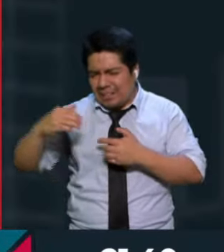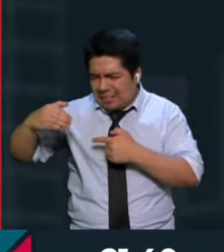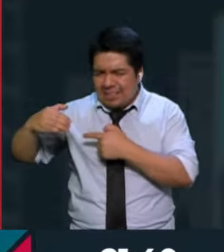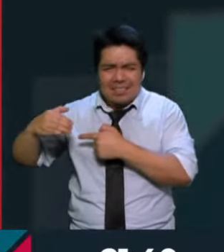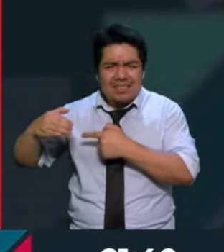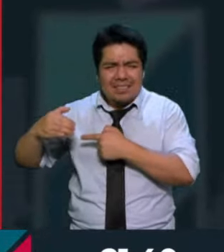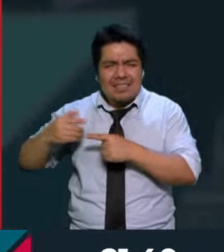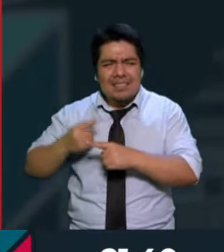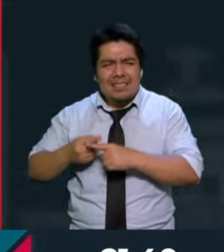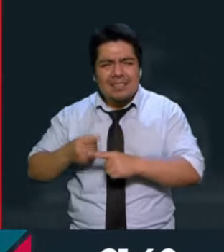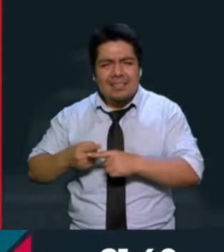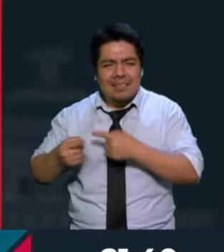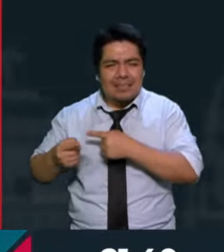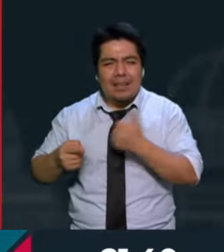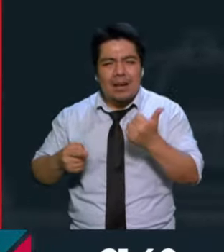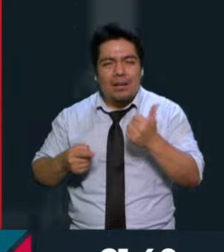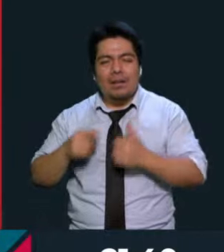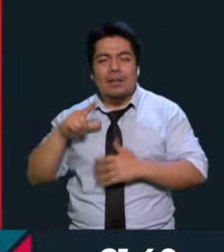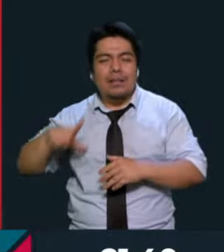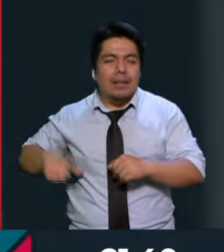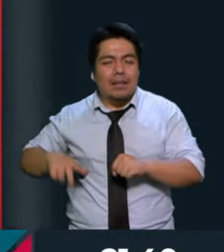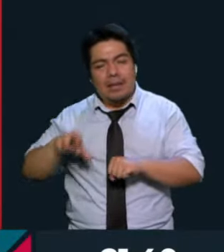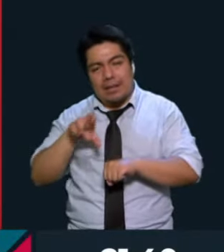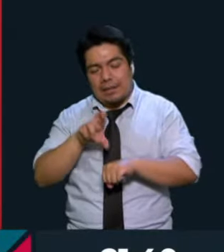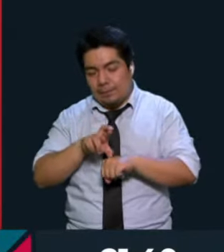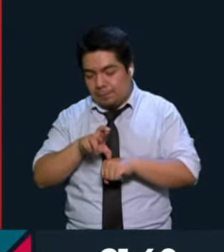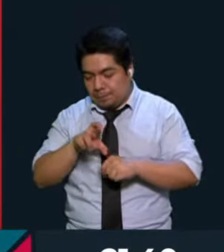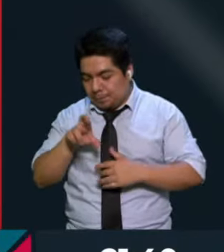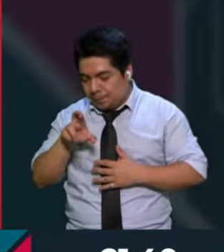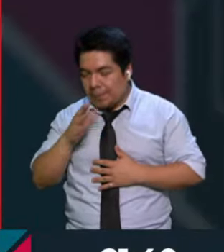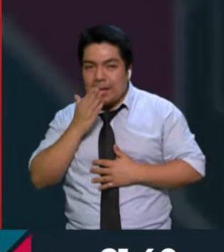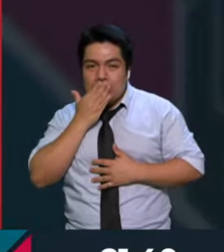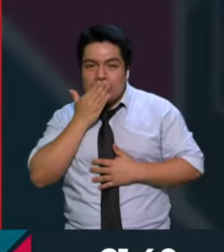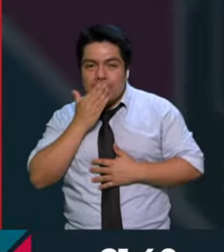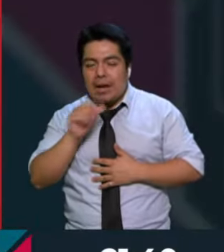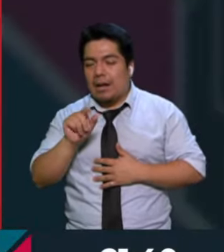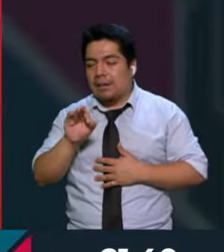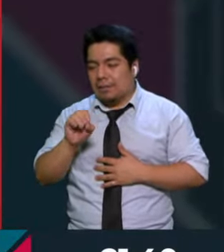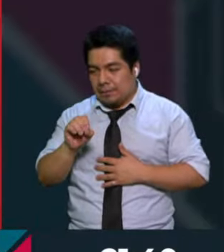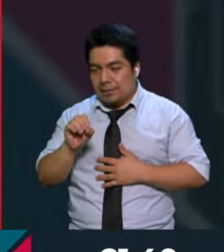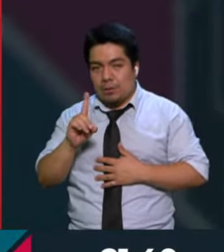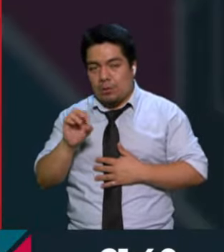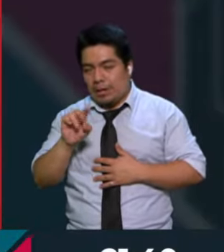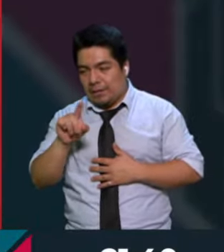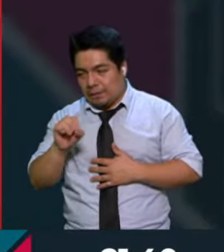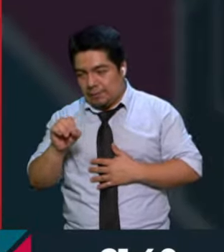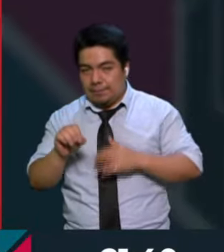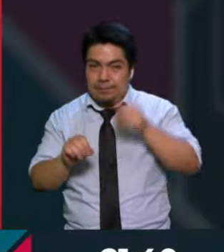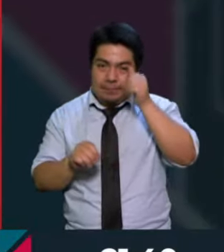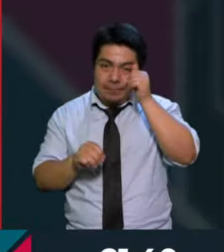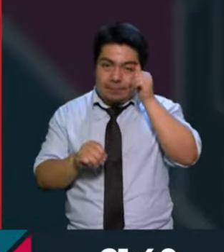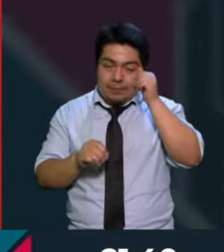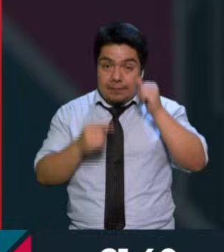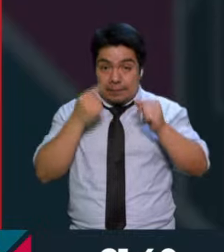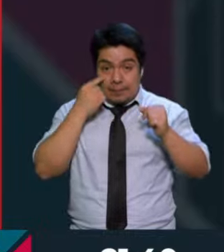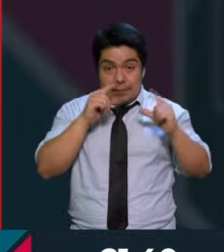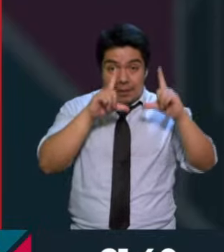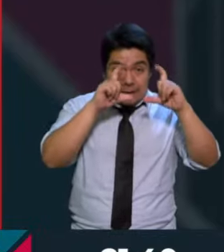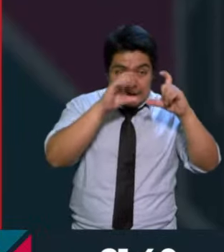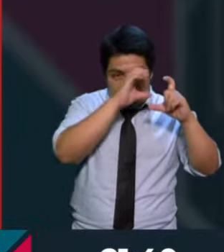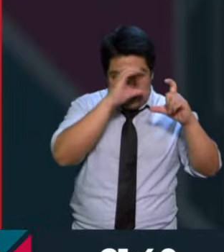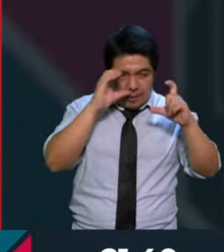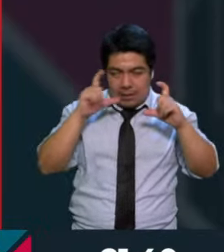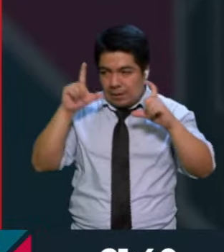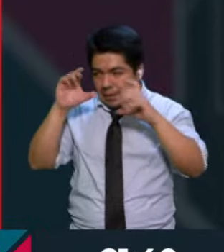de el gobernador de Sonora, Alfonso Durazo. Veamos que estas imágenes, si bien